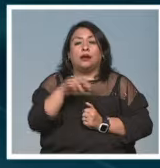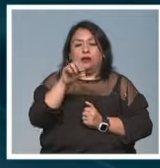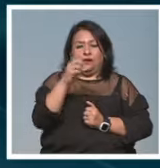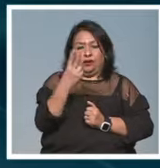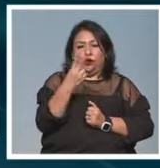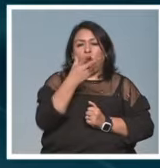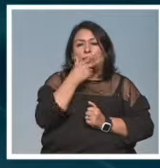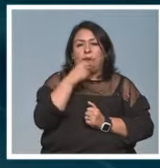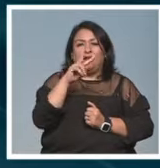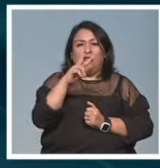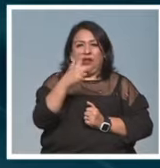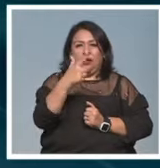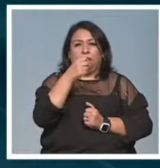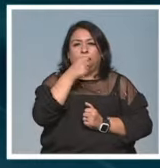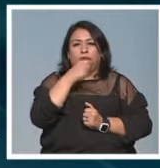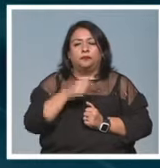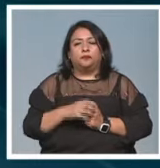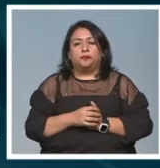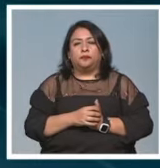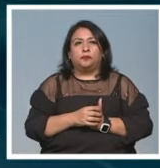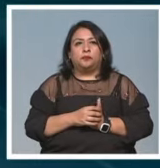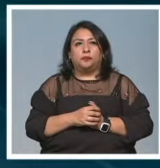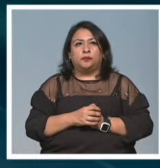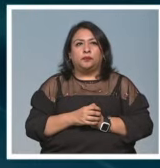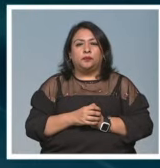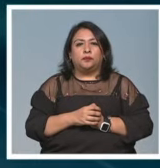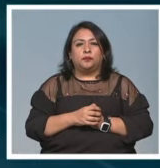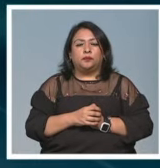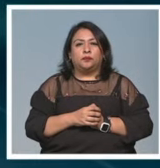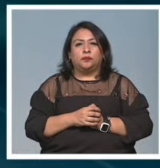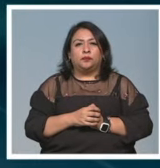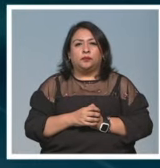Noticias 22, Víctor Gaspar.